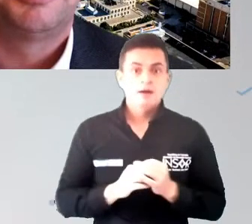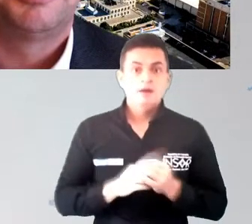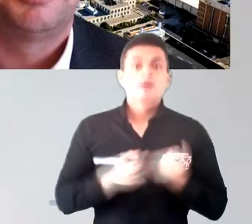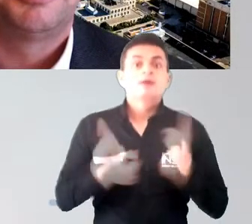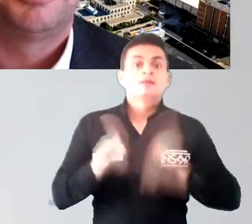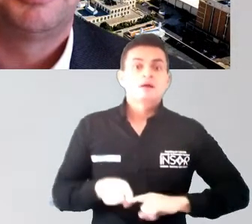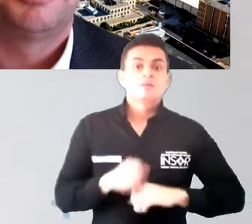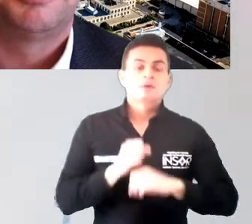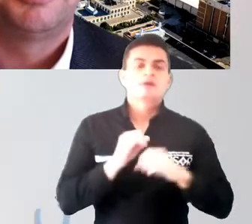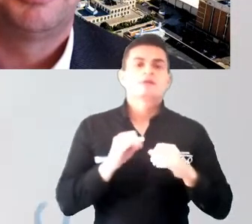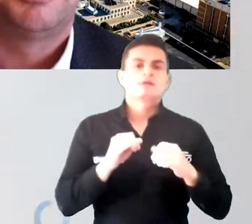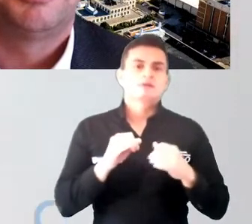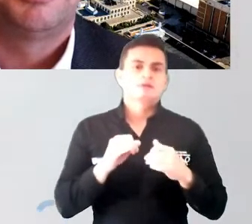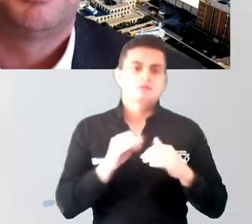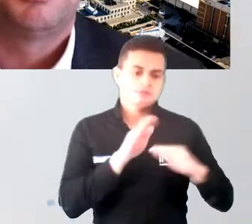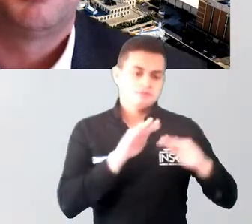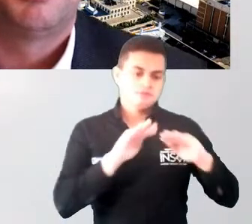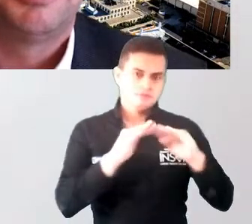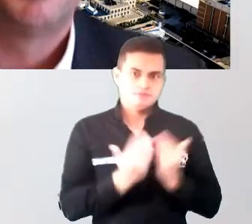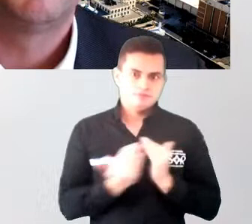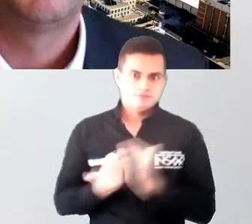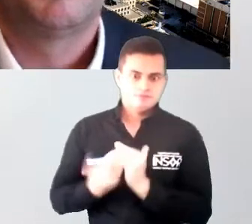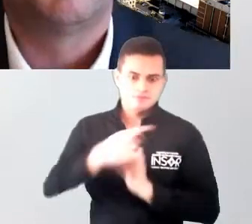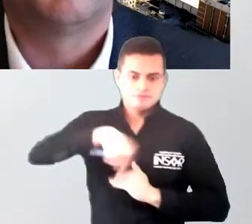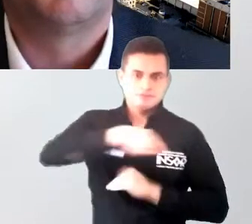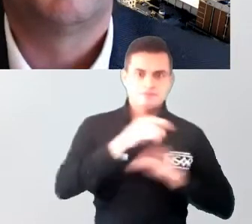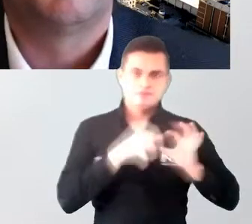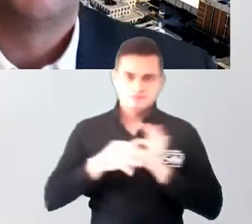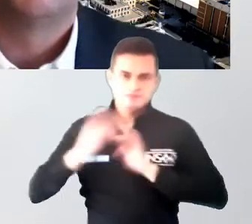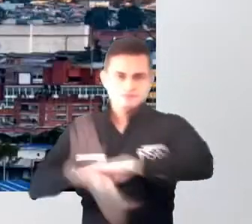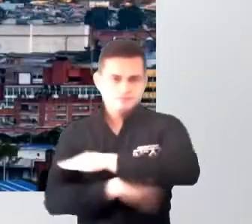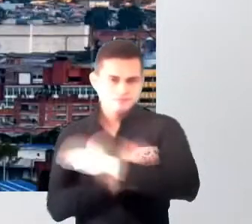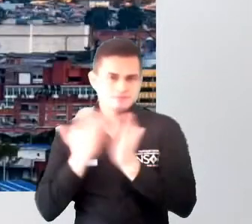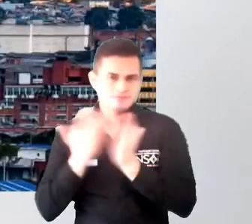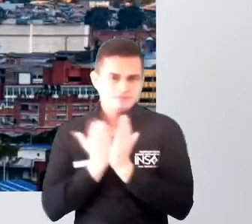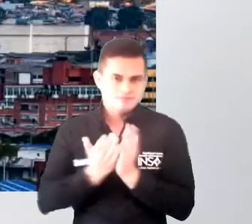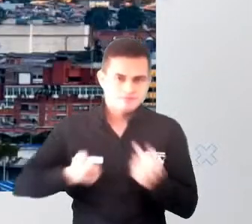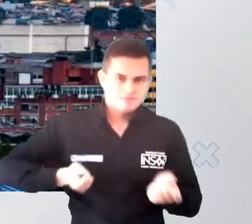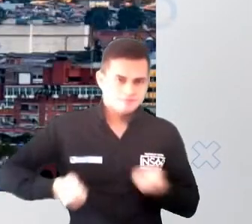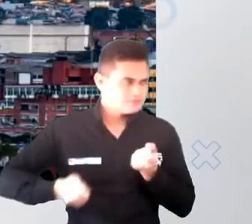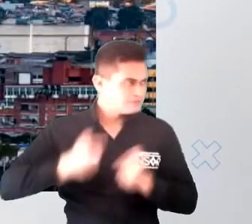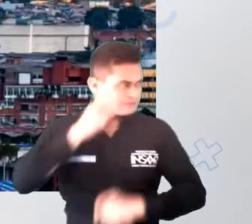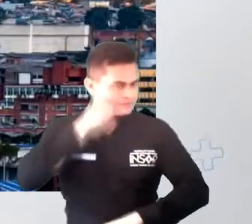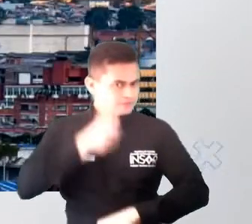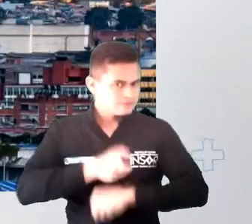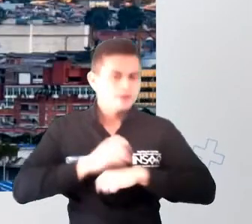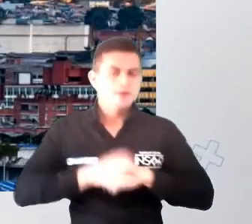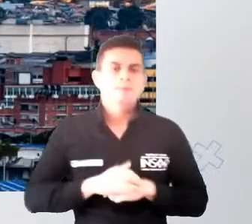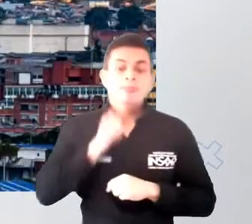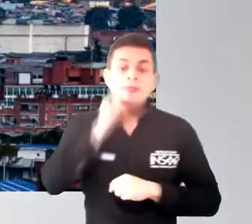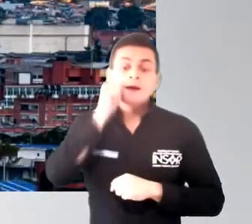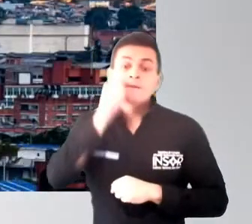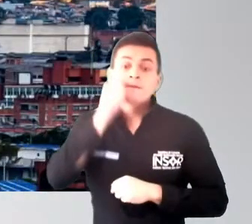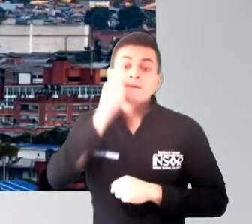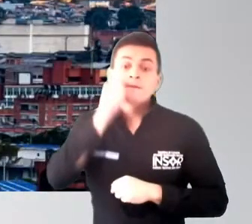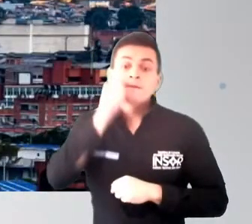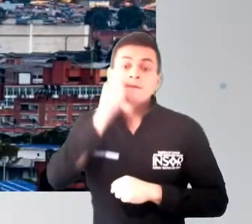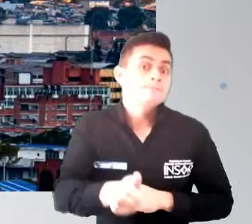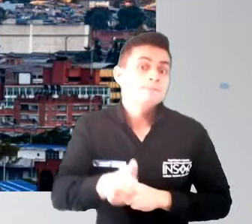y el ministerio y los entes, digamos, reguladores. Y pasado mañana tendremos